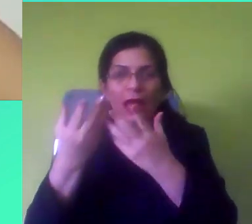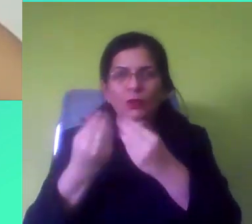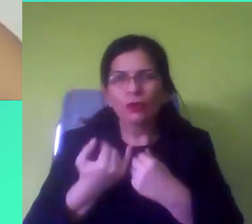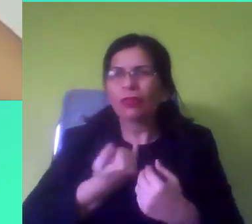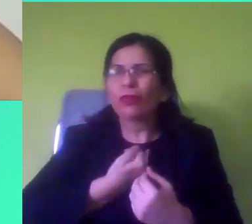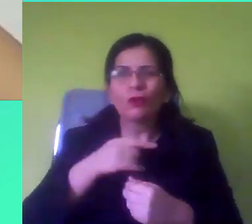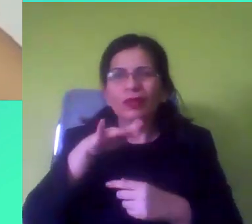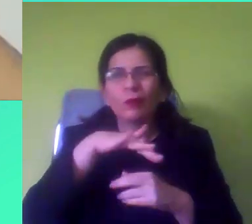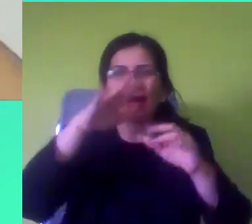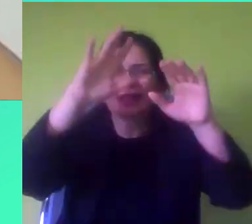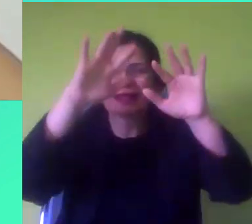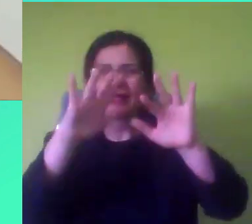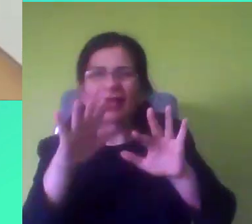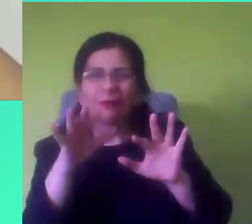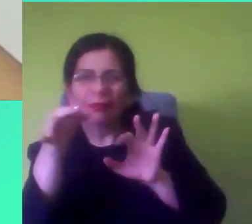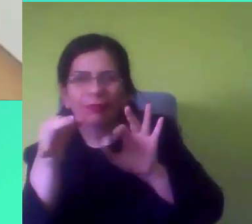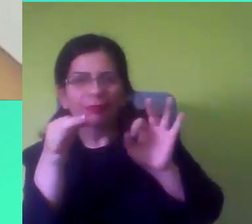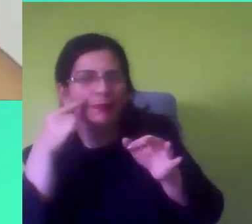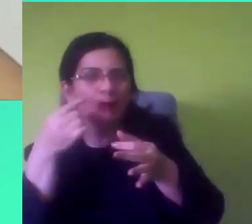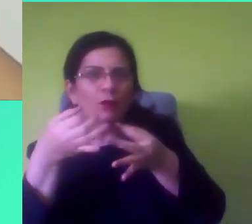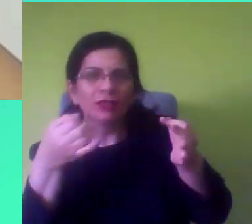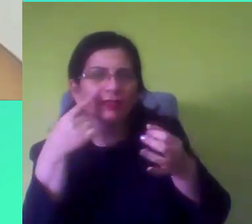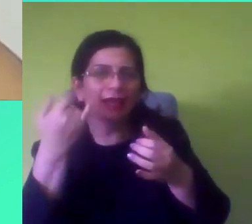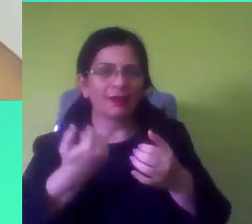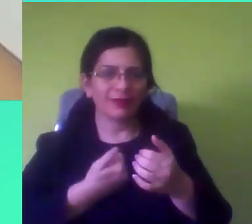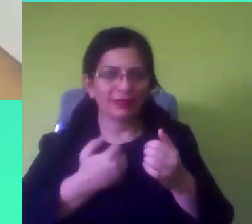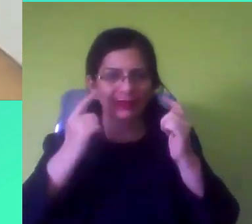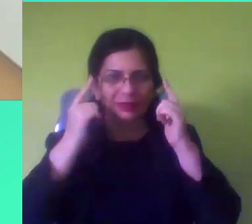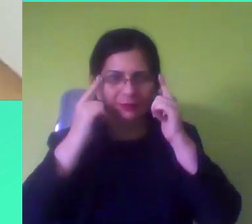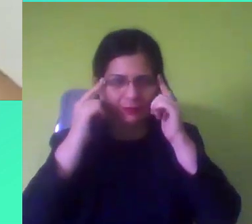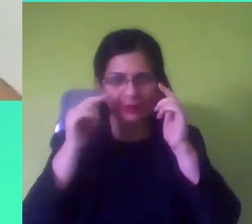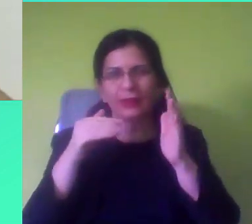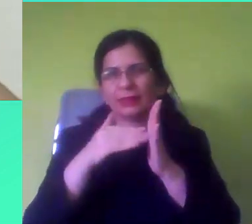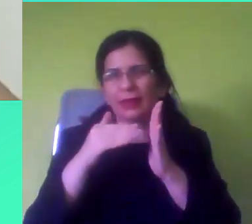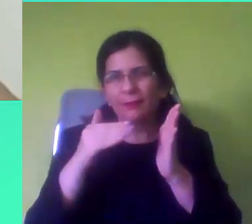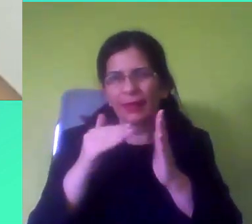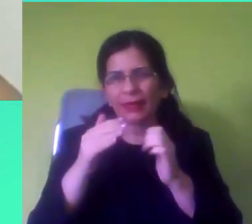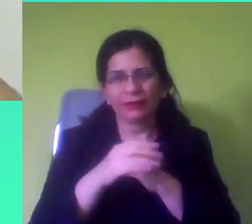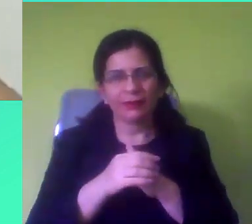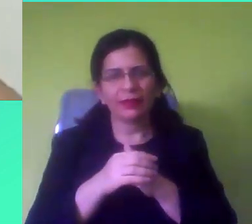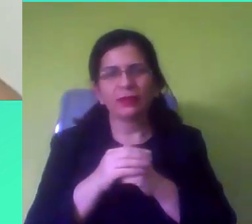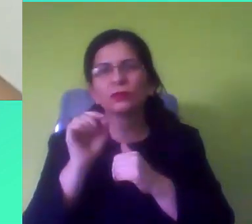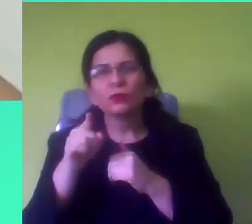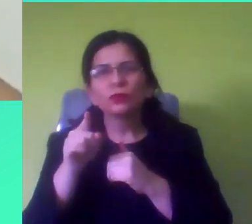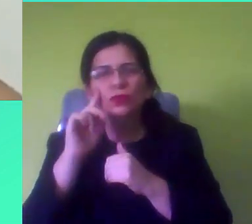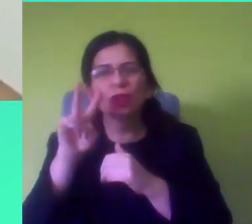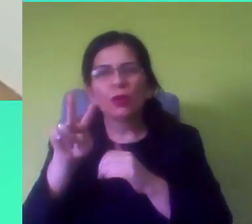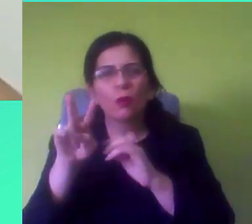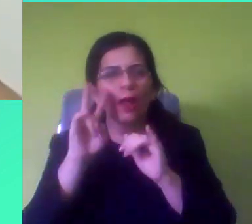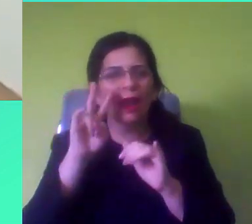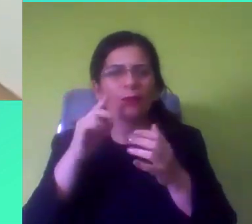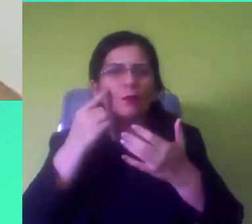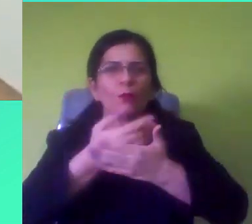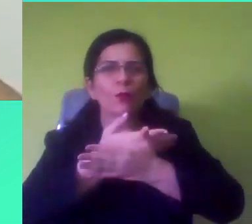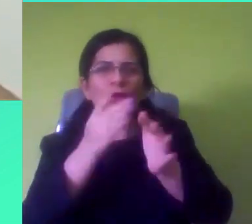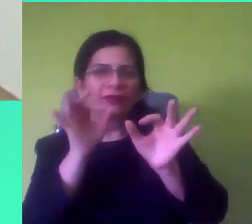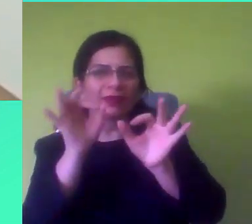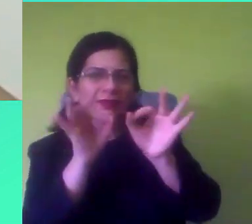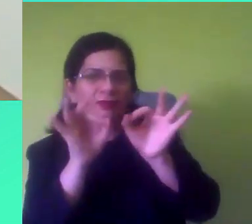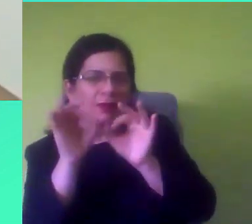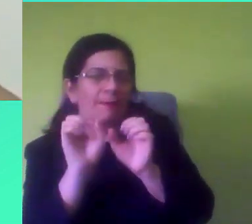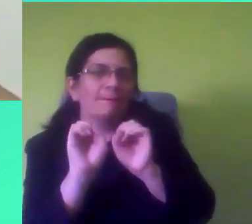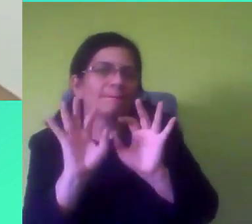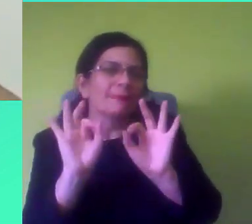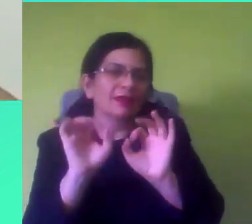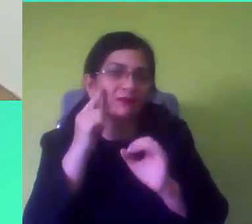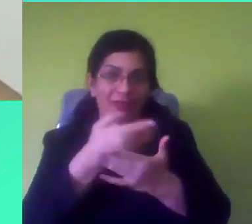de nieve. La resolución espacial media quiere decir entre 10 y 30 metros de resolución del píxel, que es lo que estamos